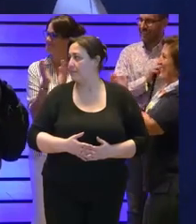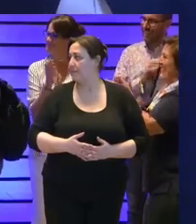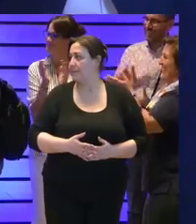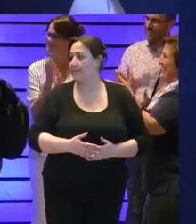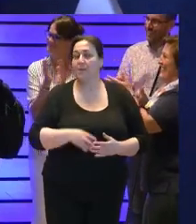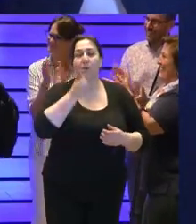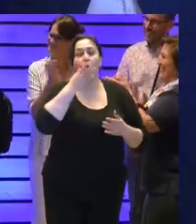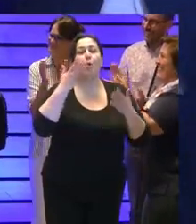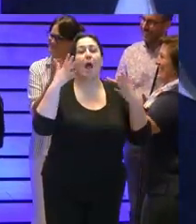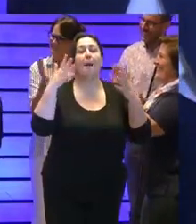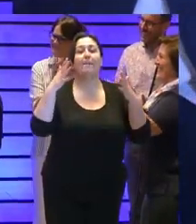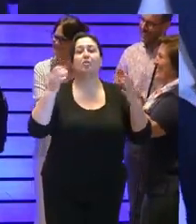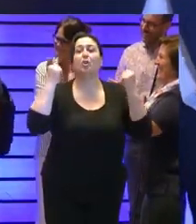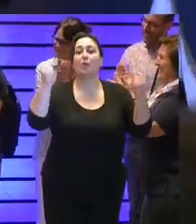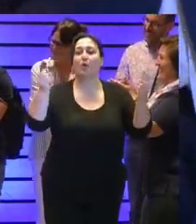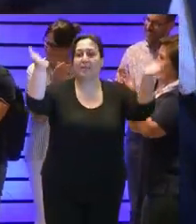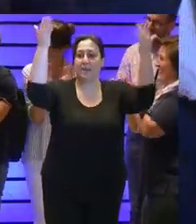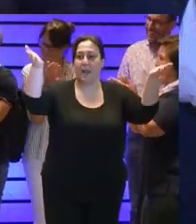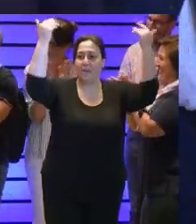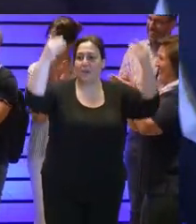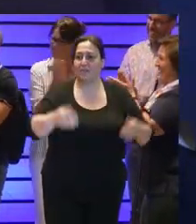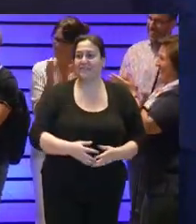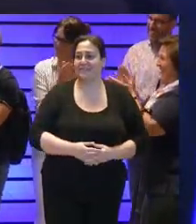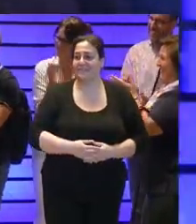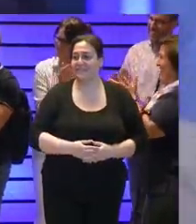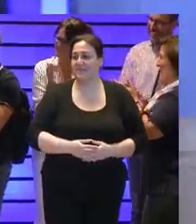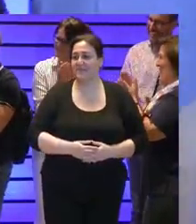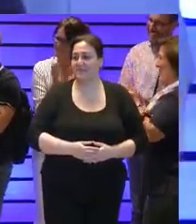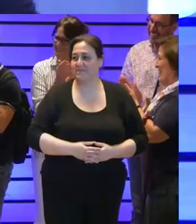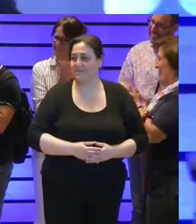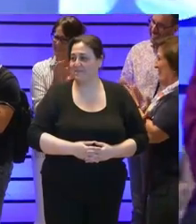Quiero ver aplauso de alguien que ha ganado esto.